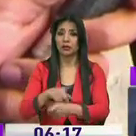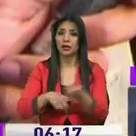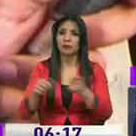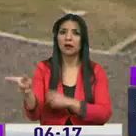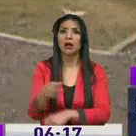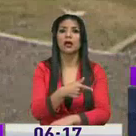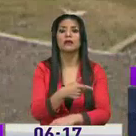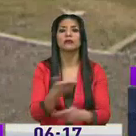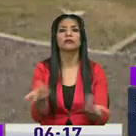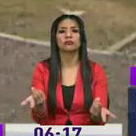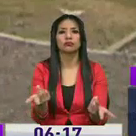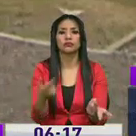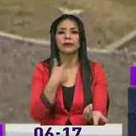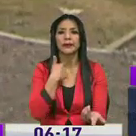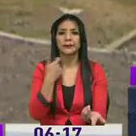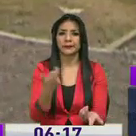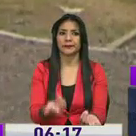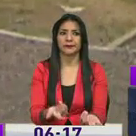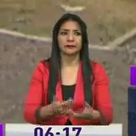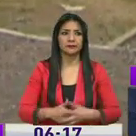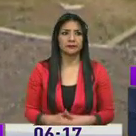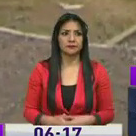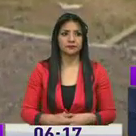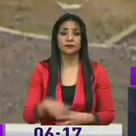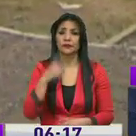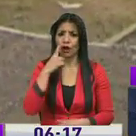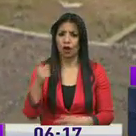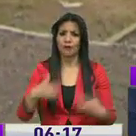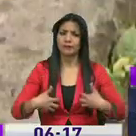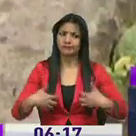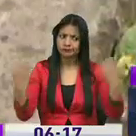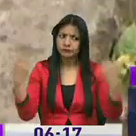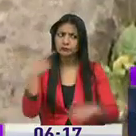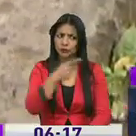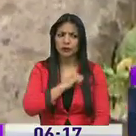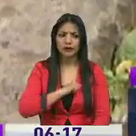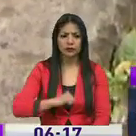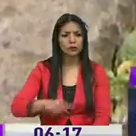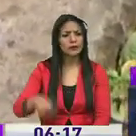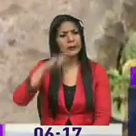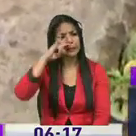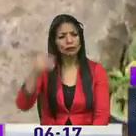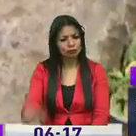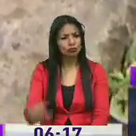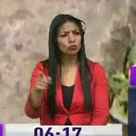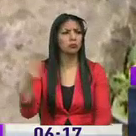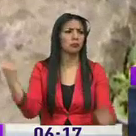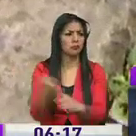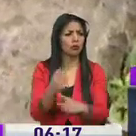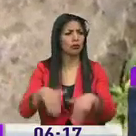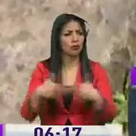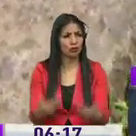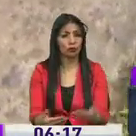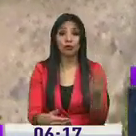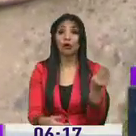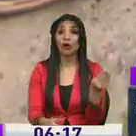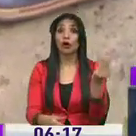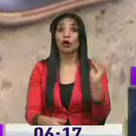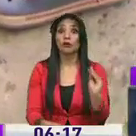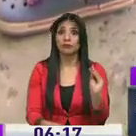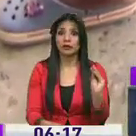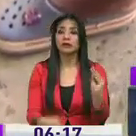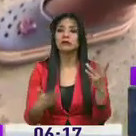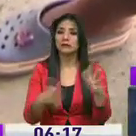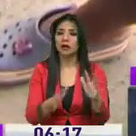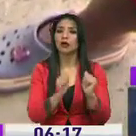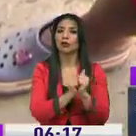hermano. Hamilton salió de la casa a reclamar por la mala actitud con el pequeño. En esos instantes, el adolescente se encontraba ya